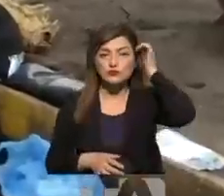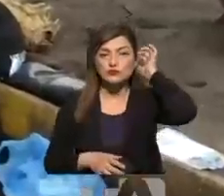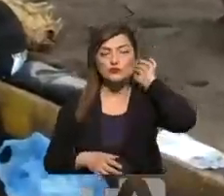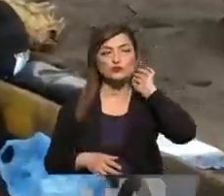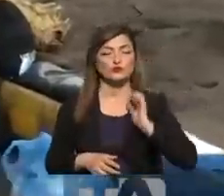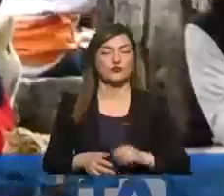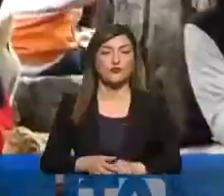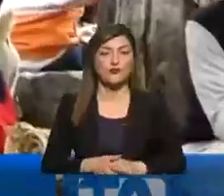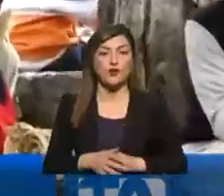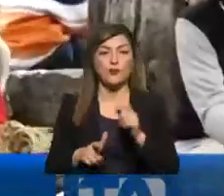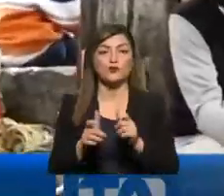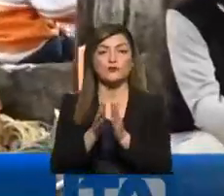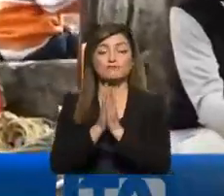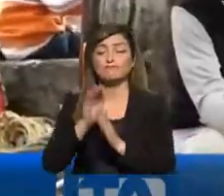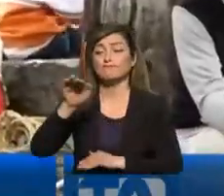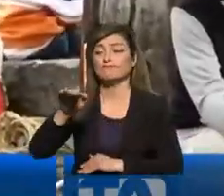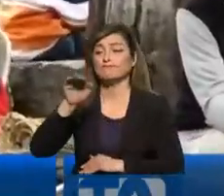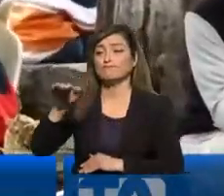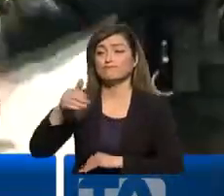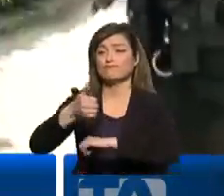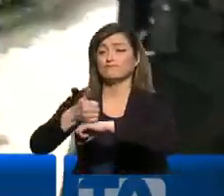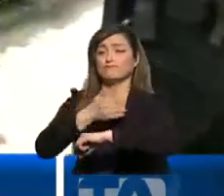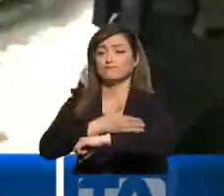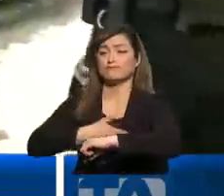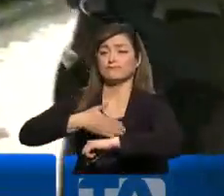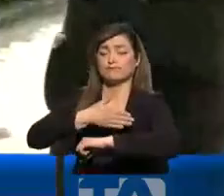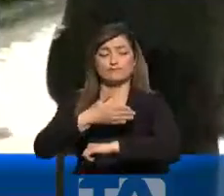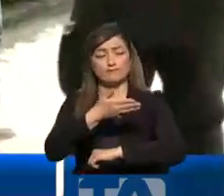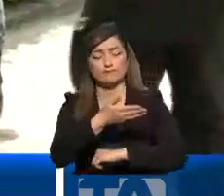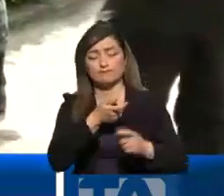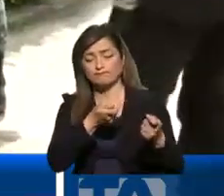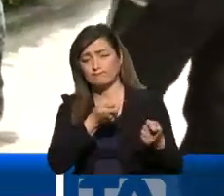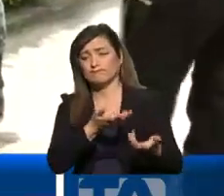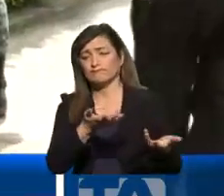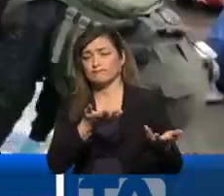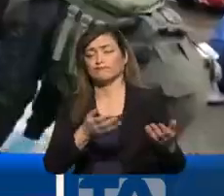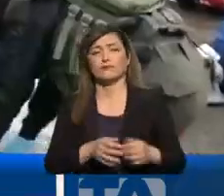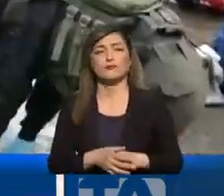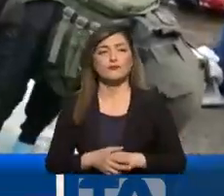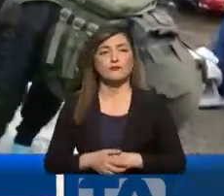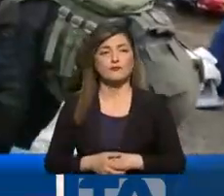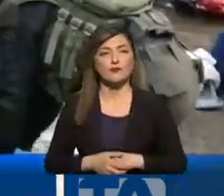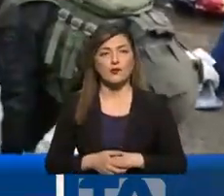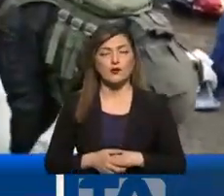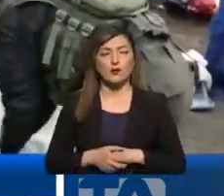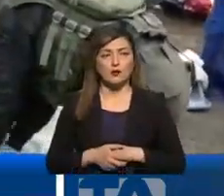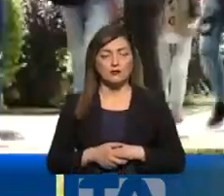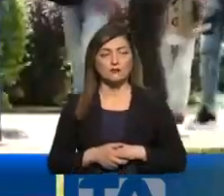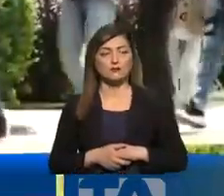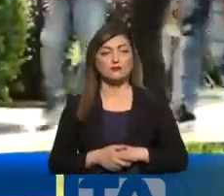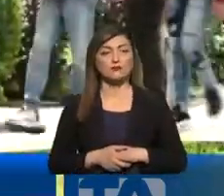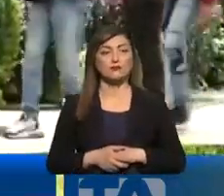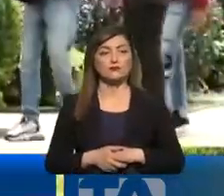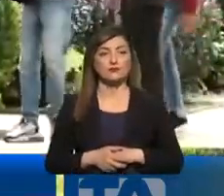En respuesta al pedido ciudadano y resolución del COE cantonal de Tulcán, continúan los operativos de impacto en espacios públicos de la ciudad,